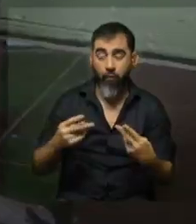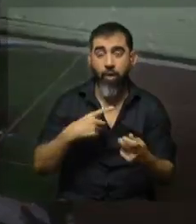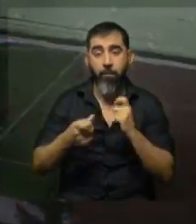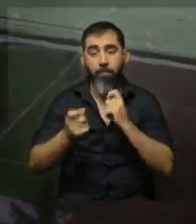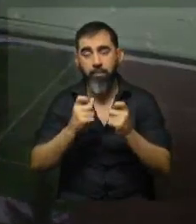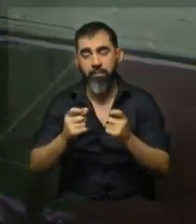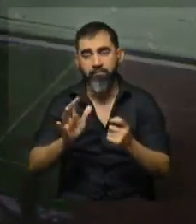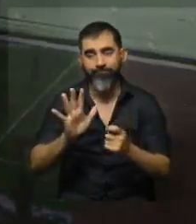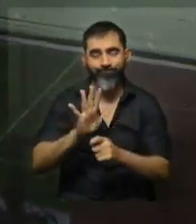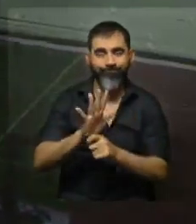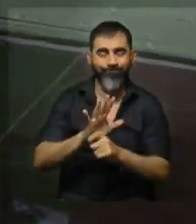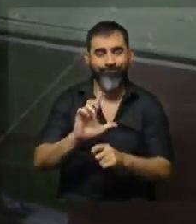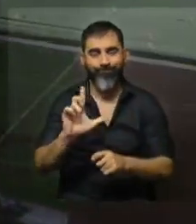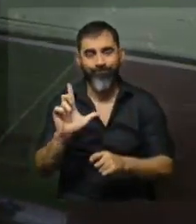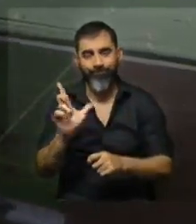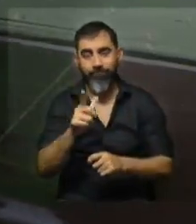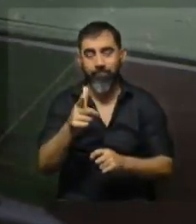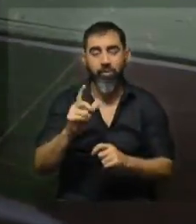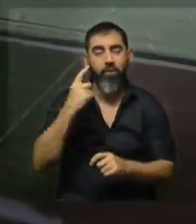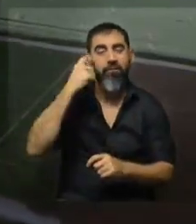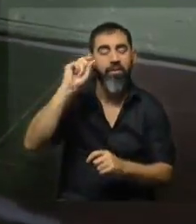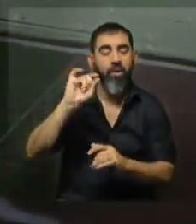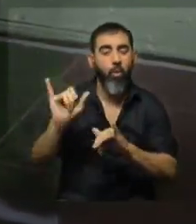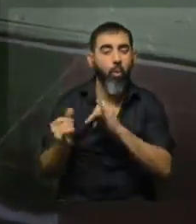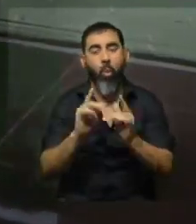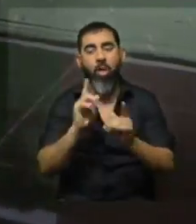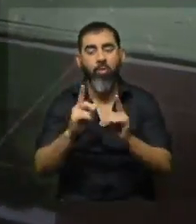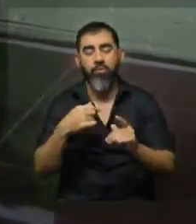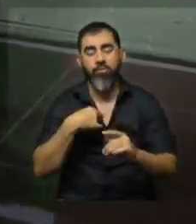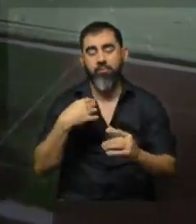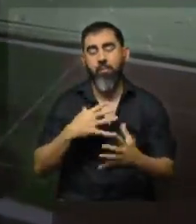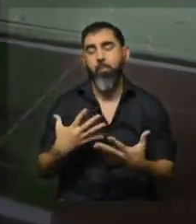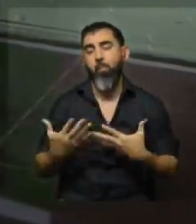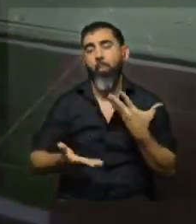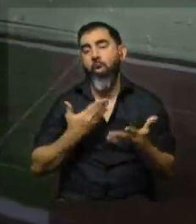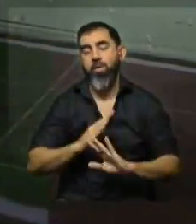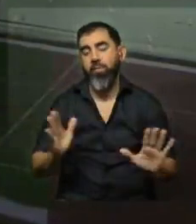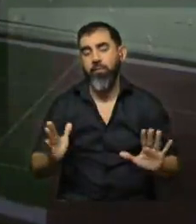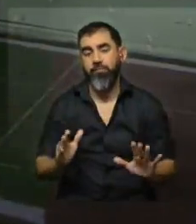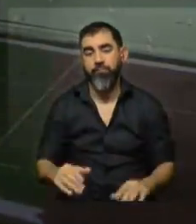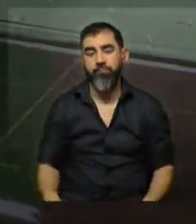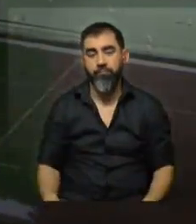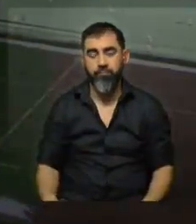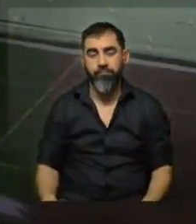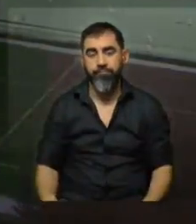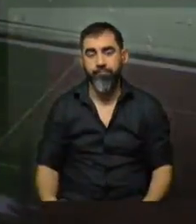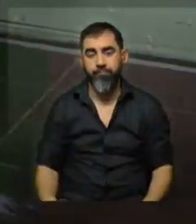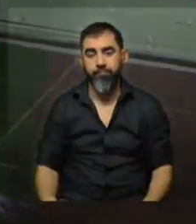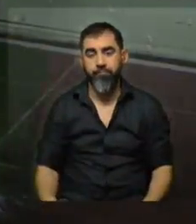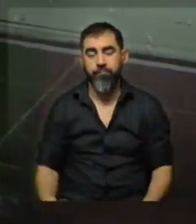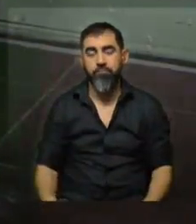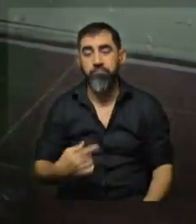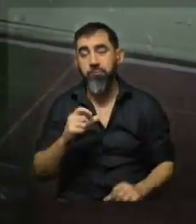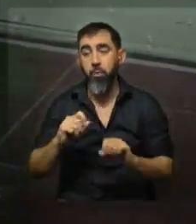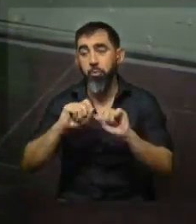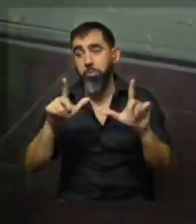un poquitito se pierde. Y en esto la formación a mí me pone los pelos de punta eso. Es un cuadro que tampoco es, hablaban de sorpresa o no sorpresa. No